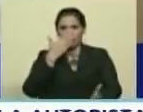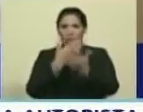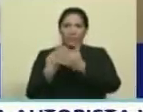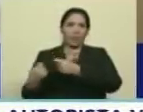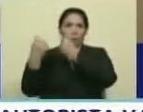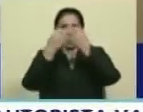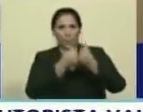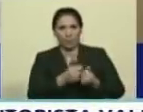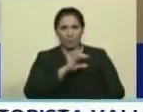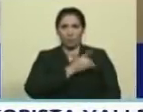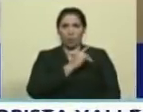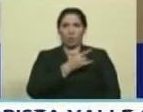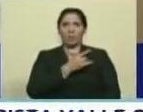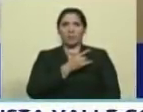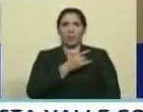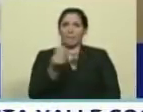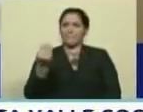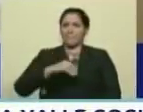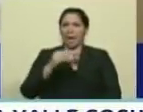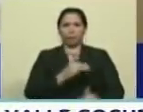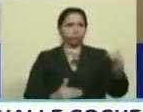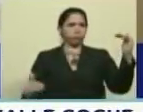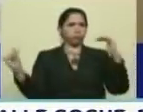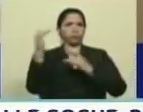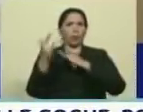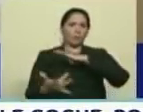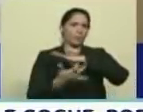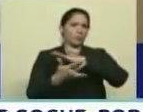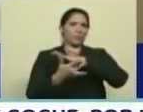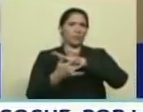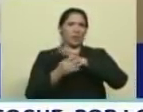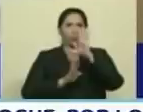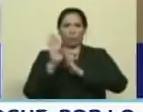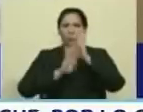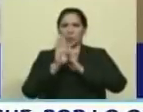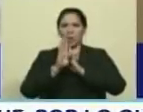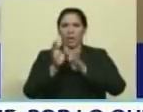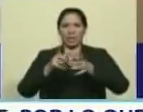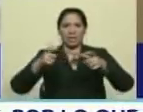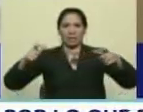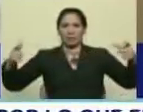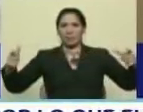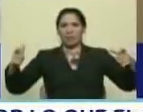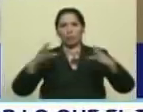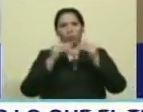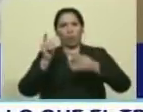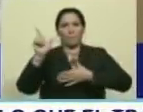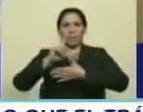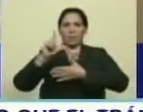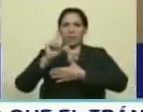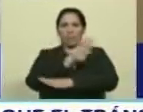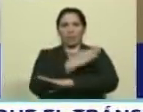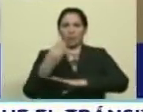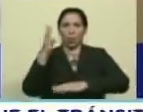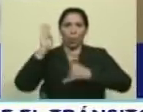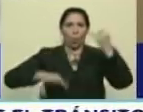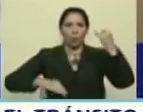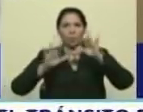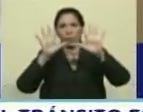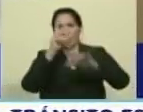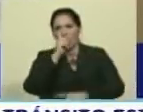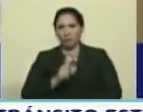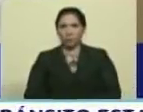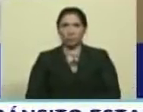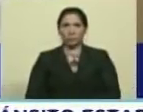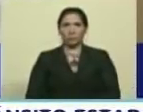economía de Bolivia, que es la economía más avanzada, de mayor nivel de crecimiento de toda América Latina y el Caribe en la última década. Por